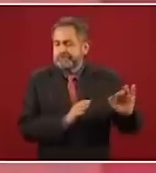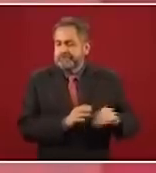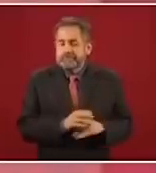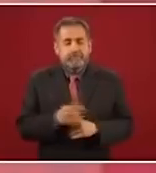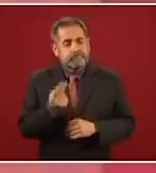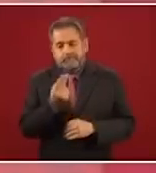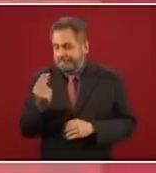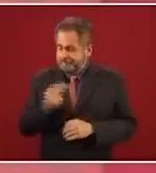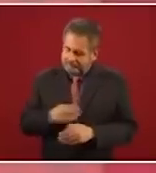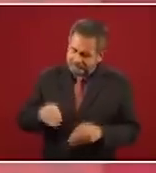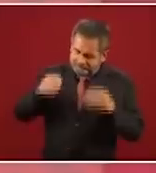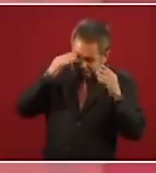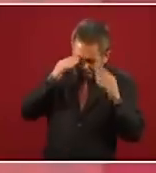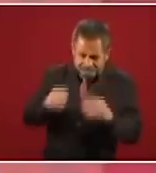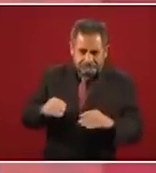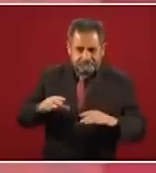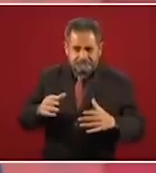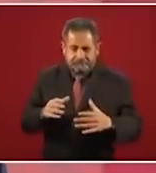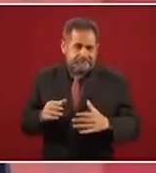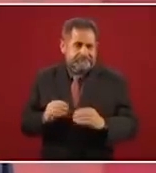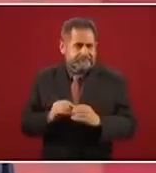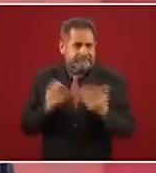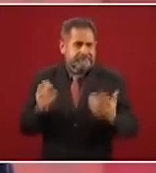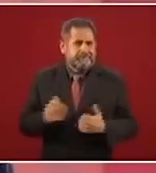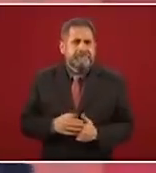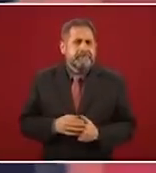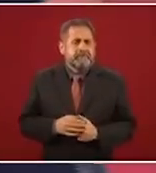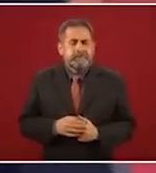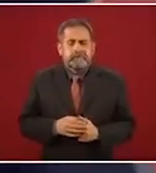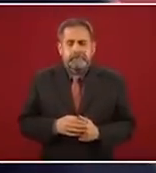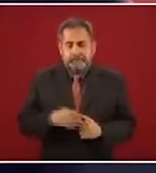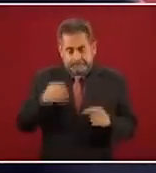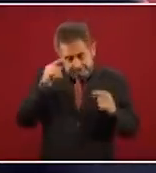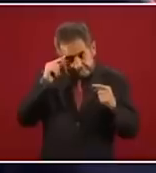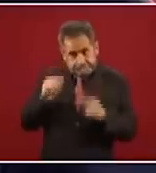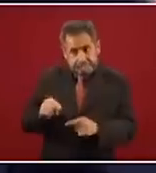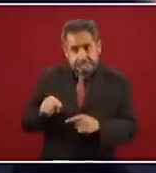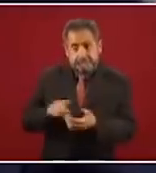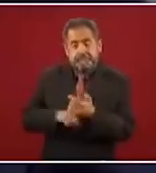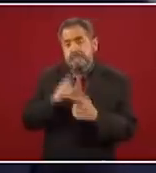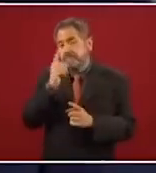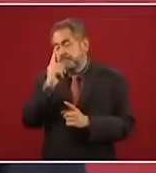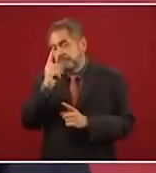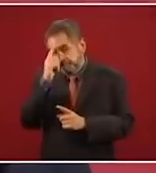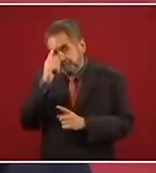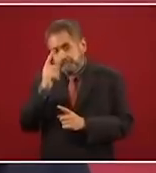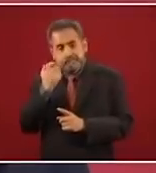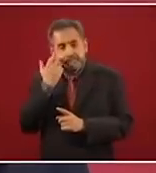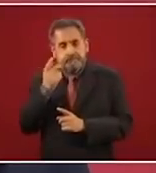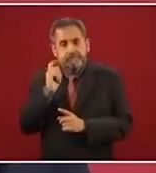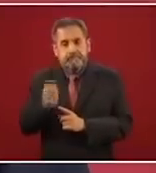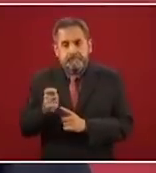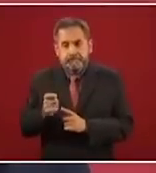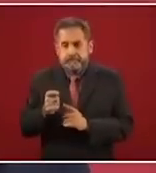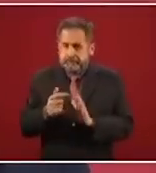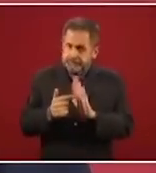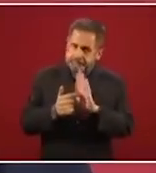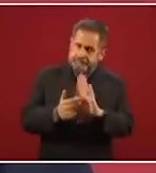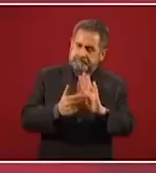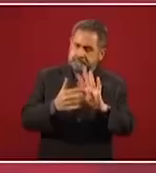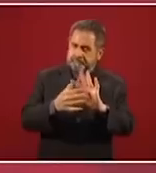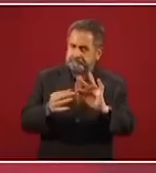Tenemos que meternos más, sin duda. Nada más lo que quiero sí es dejar de